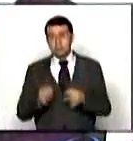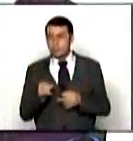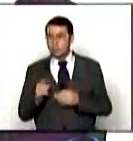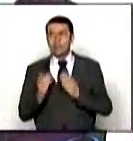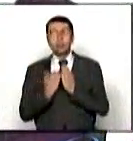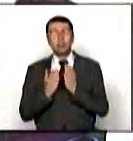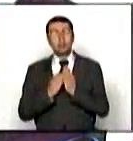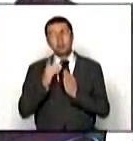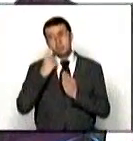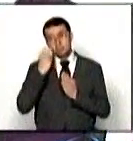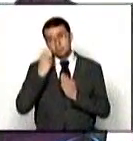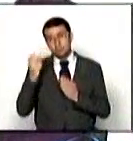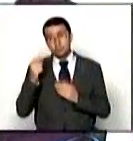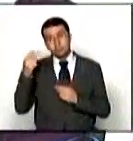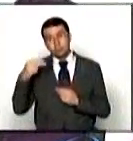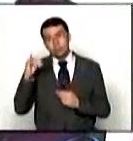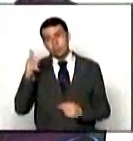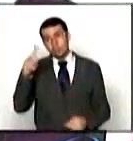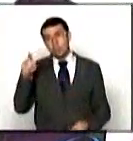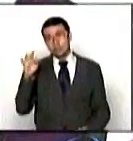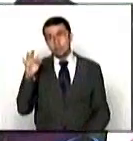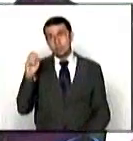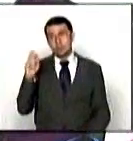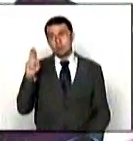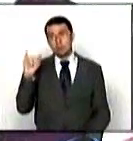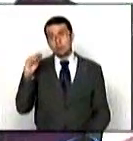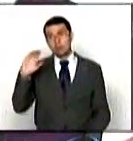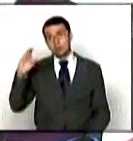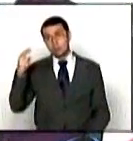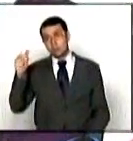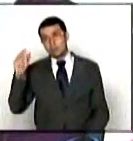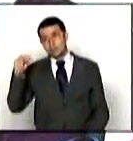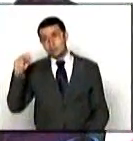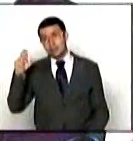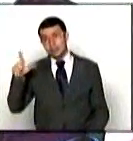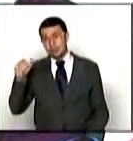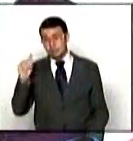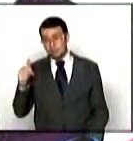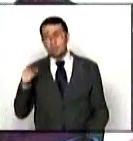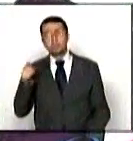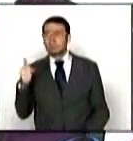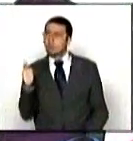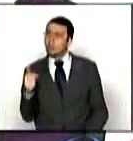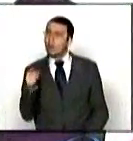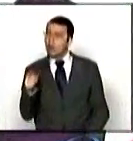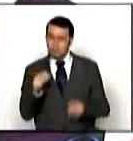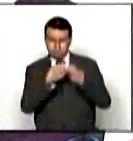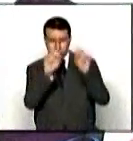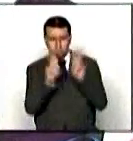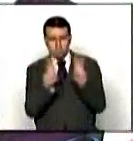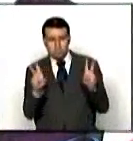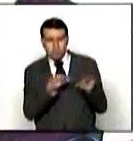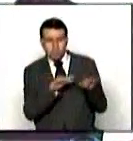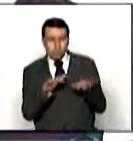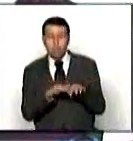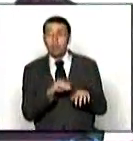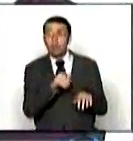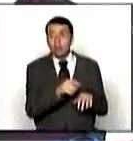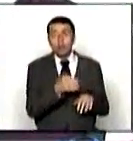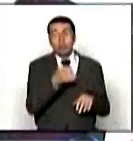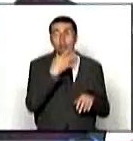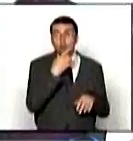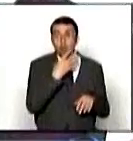pueden ver en el canal de History Channel, lo pueden buscar por YouTube, que el exceso de azúcar en los niños produce trastornos de